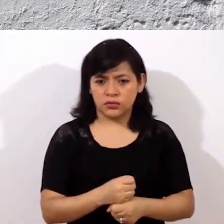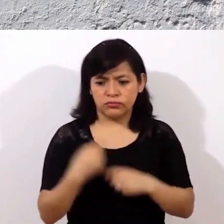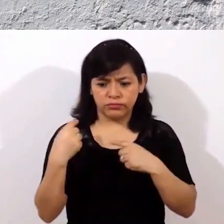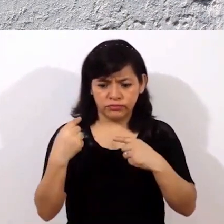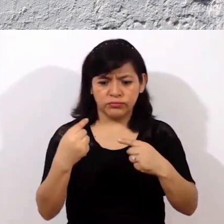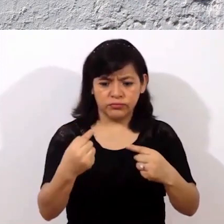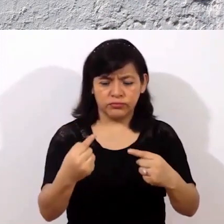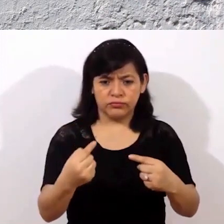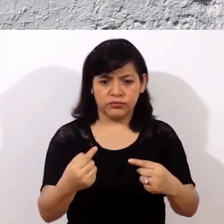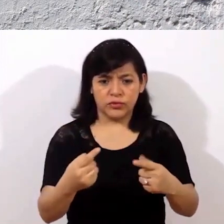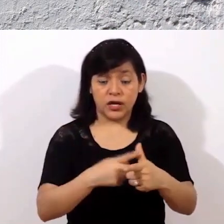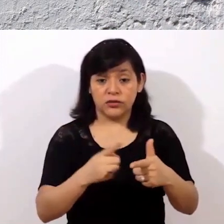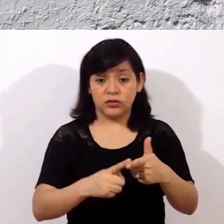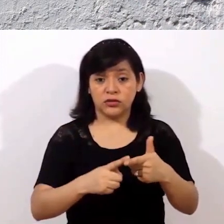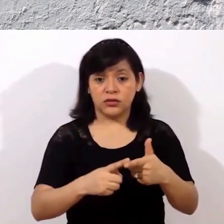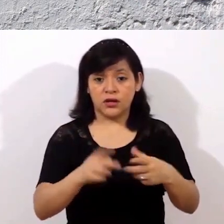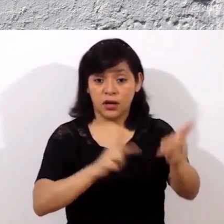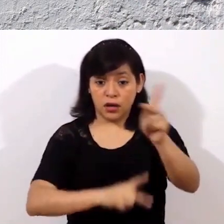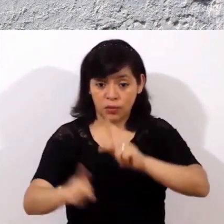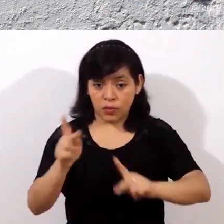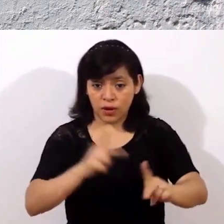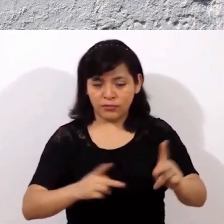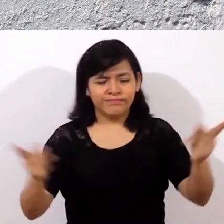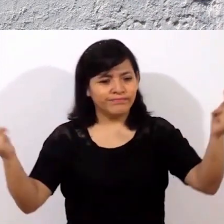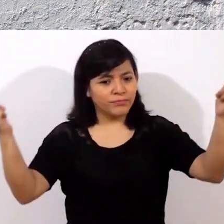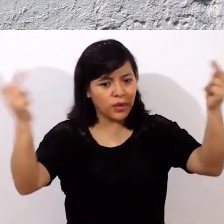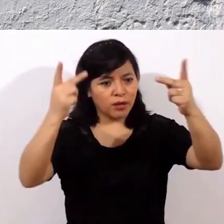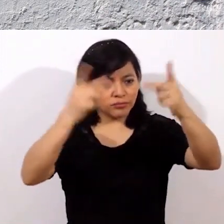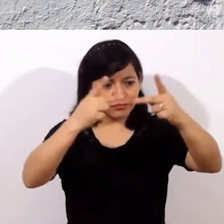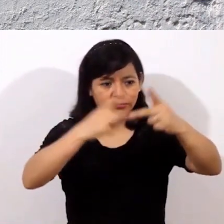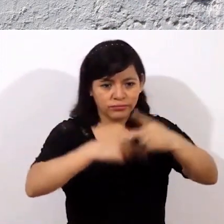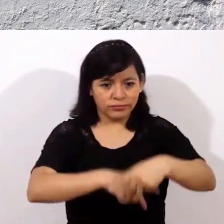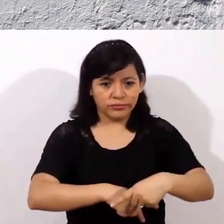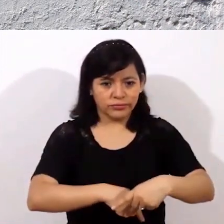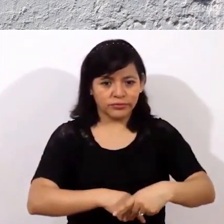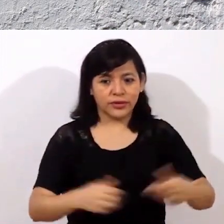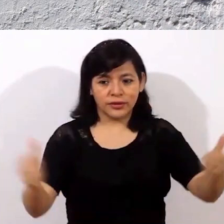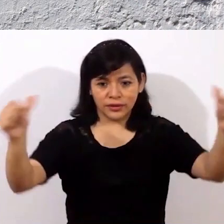vez ha ido de mal en peor. Así que Oseas presentó, digamos así,